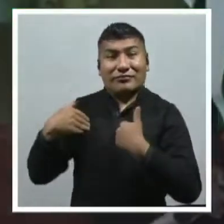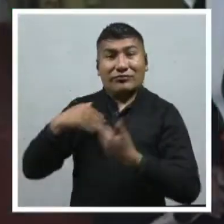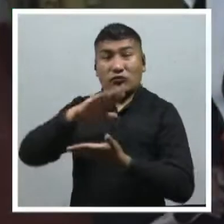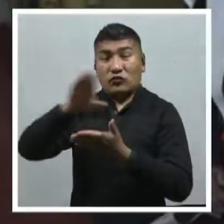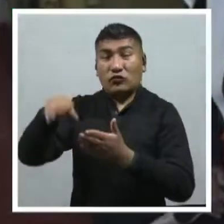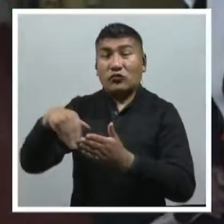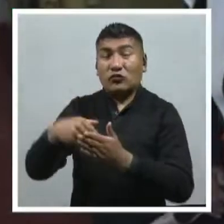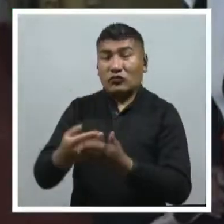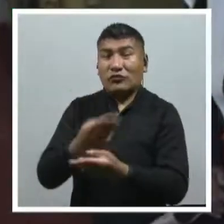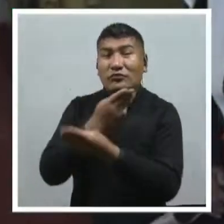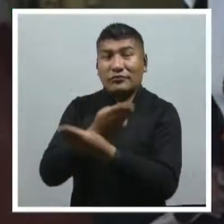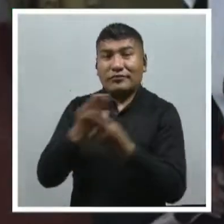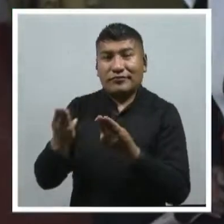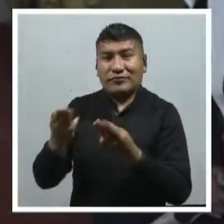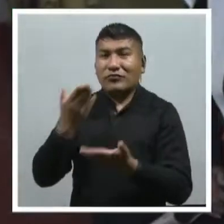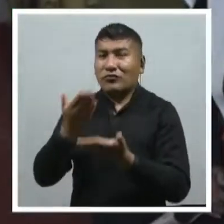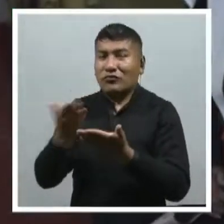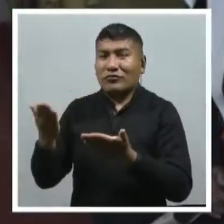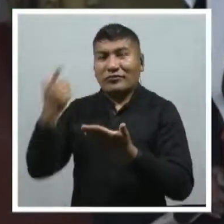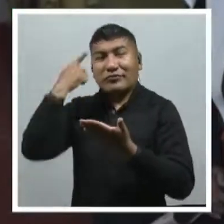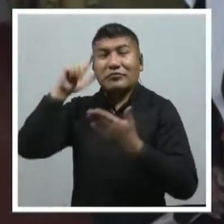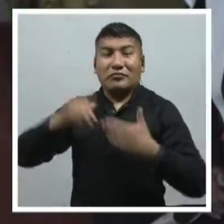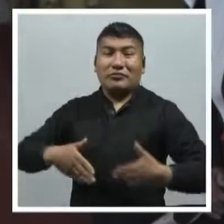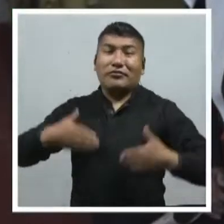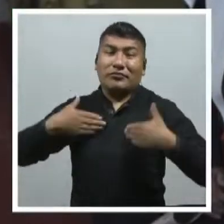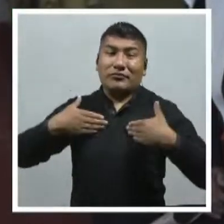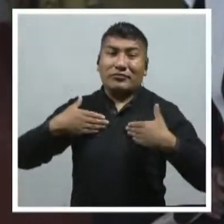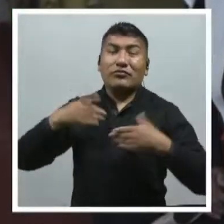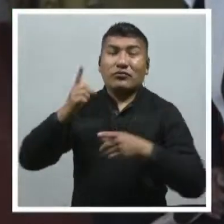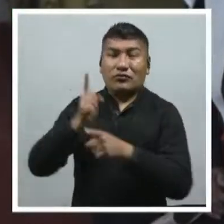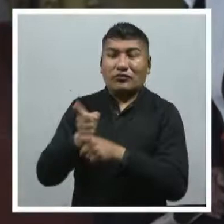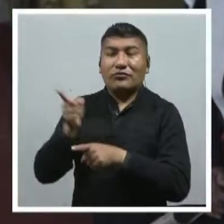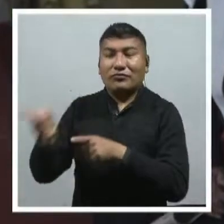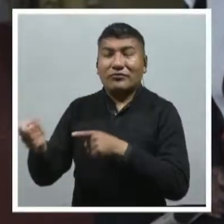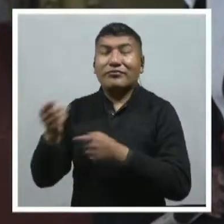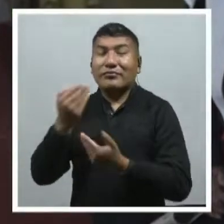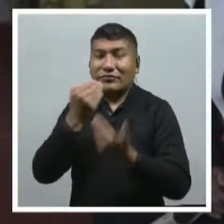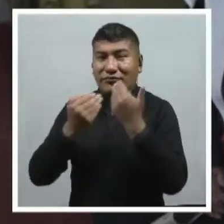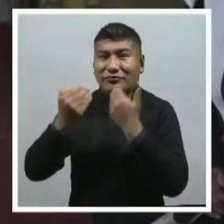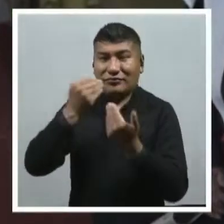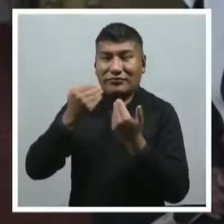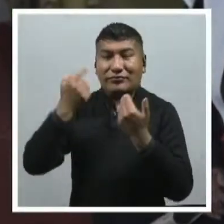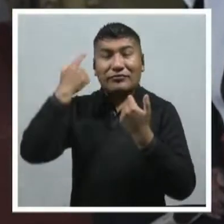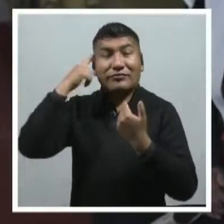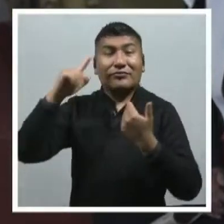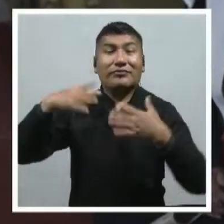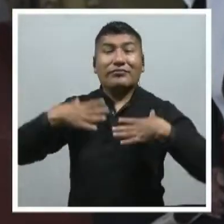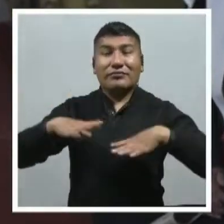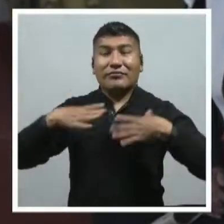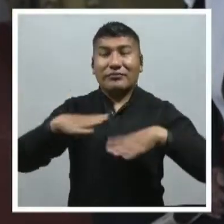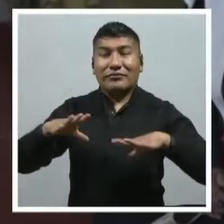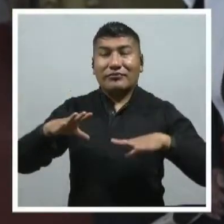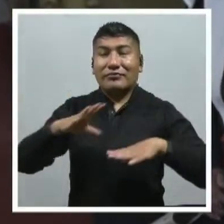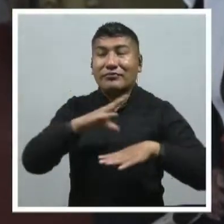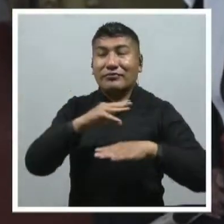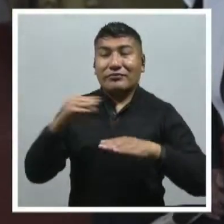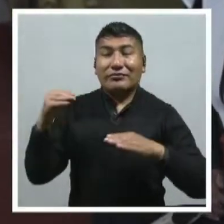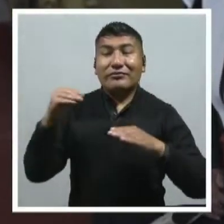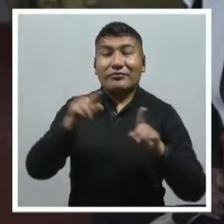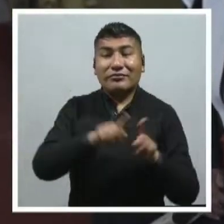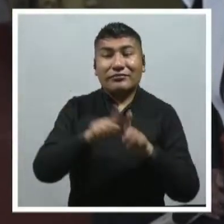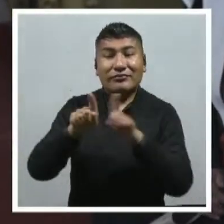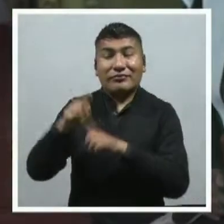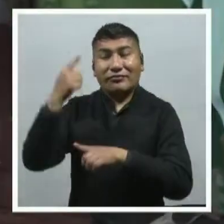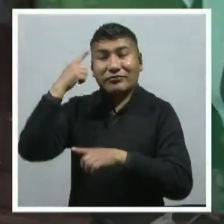para vivir dignamente, para alimentarse, para vestirse, incluso